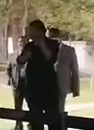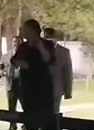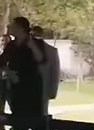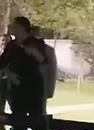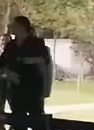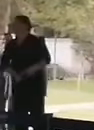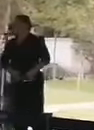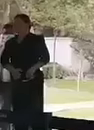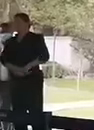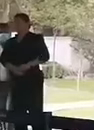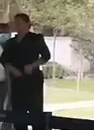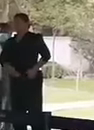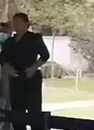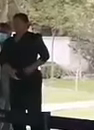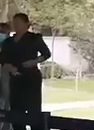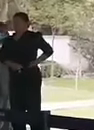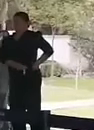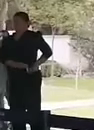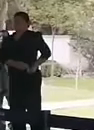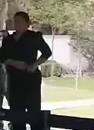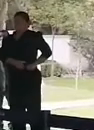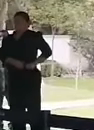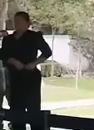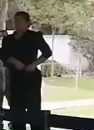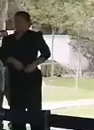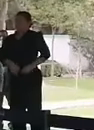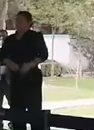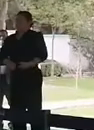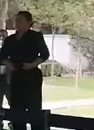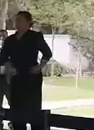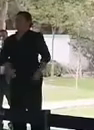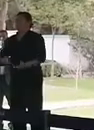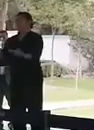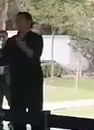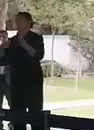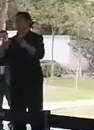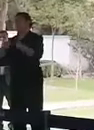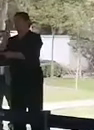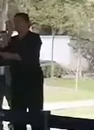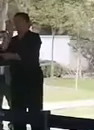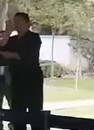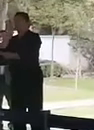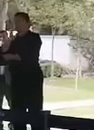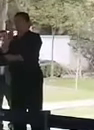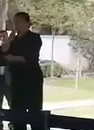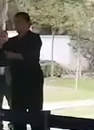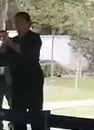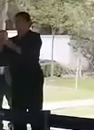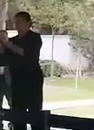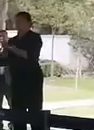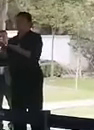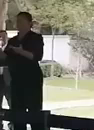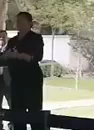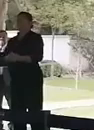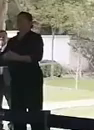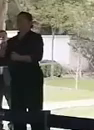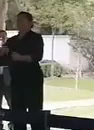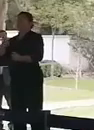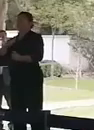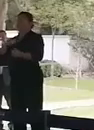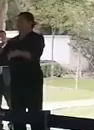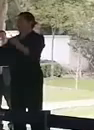Muchísimas gracias. Mis queridas damas y caballeros, muy buenas tardes tengan todos ustedes. Sean bienvenidos a esta conferencia de prensa derivado de la